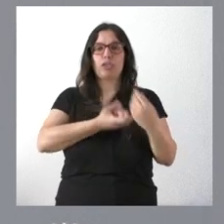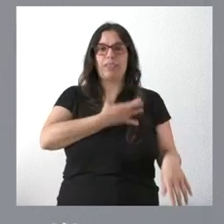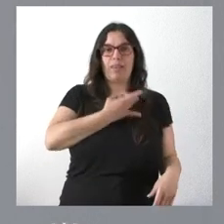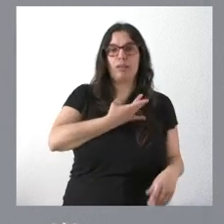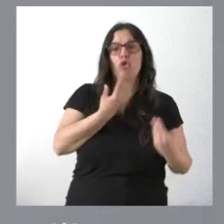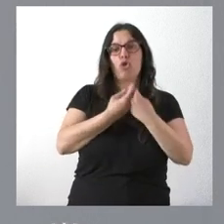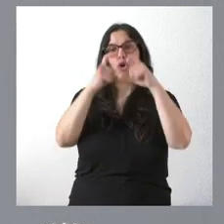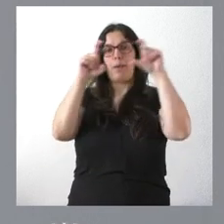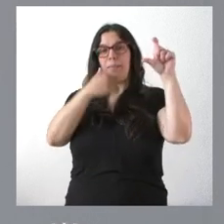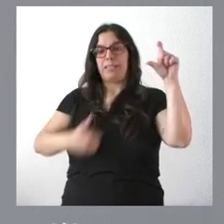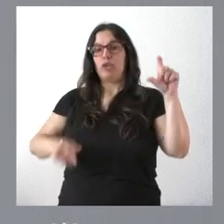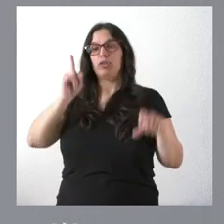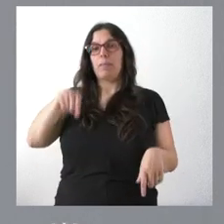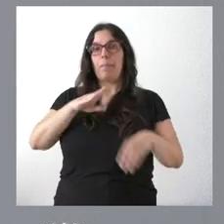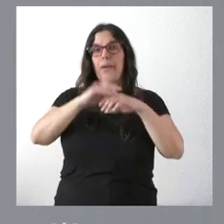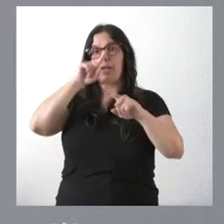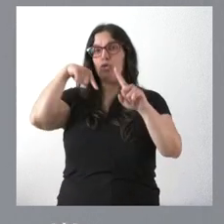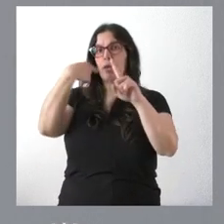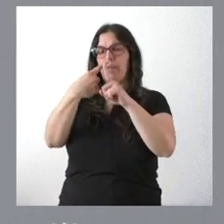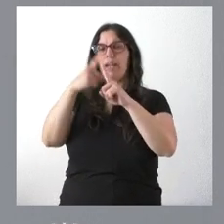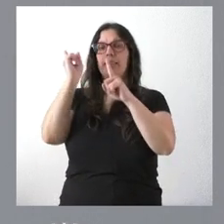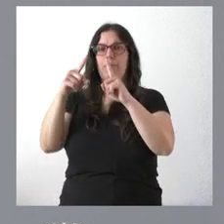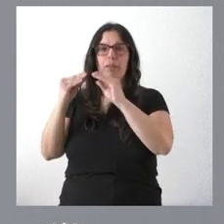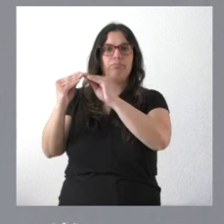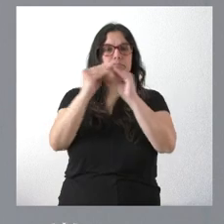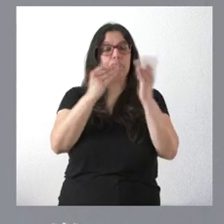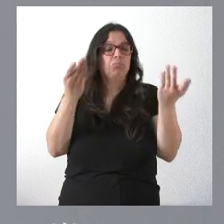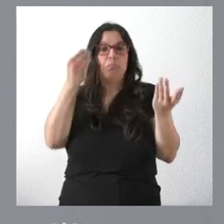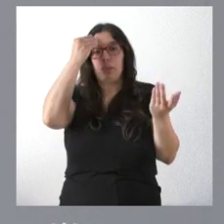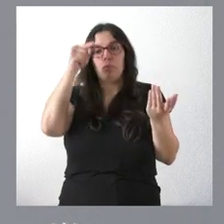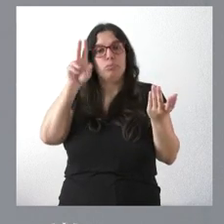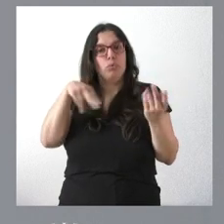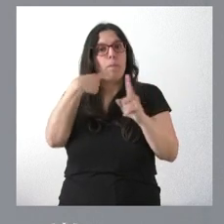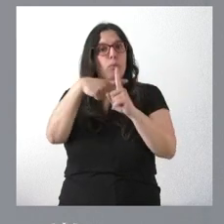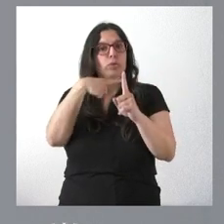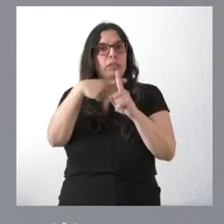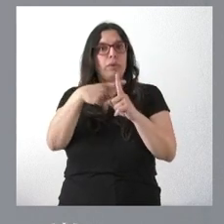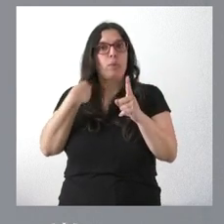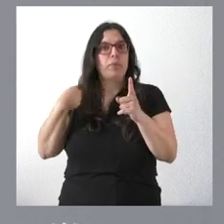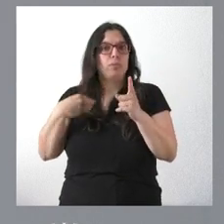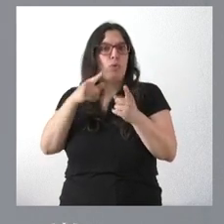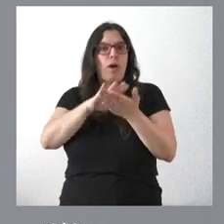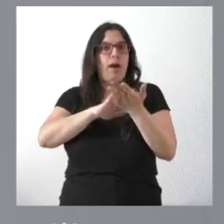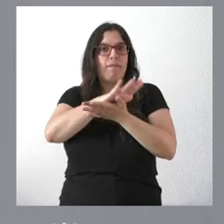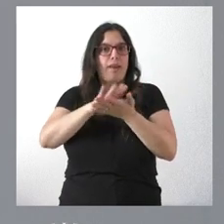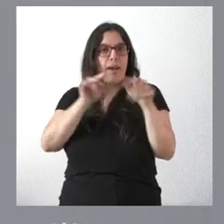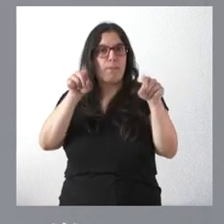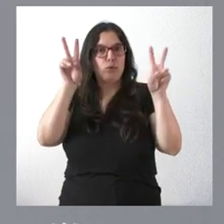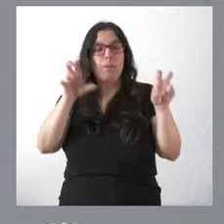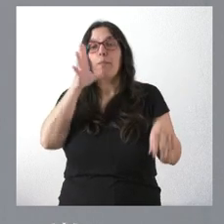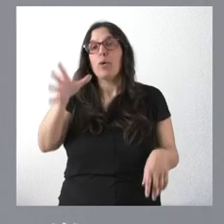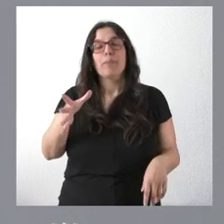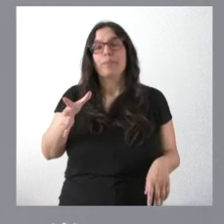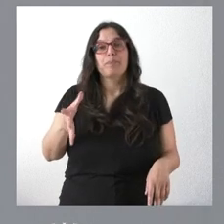haber para el año 25 y de ese punto de vista yo creo que es muy positivo lo que estamos hablando porque es muy